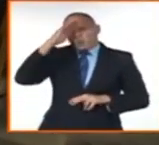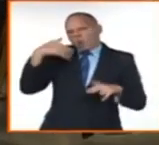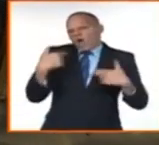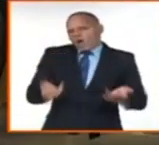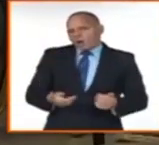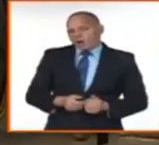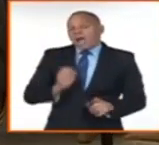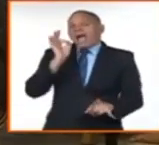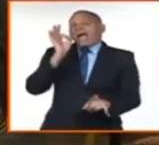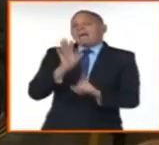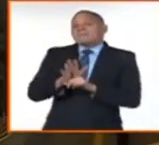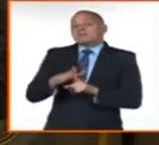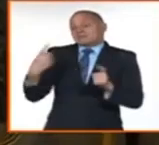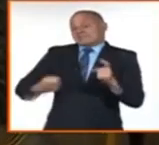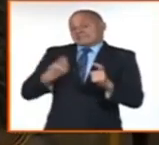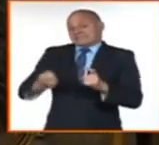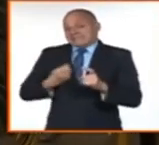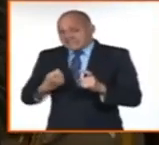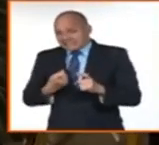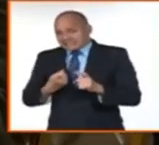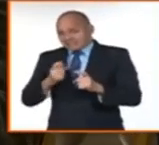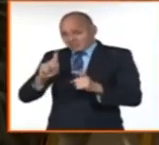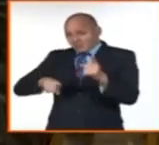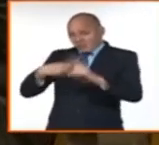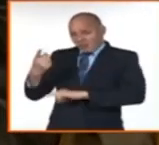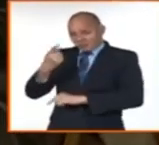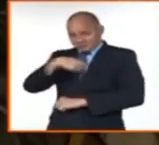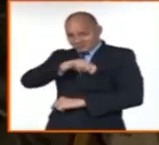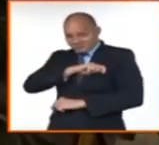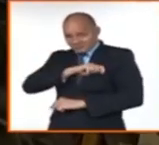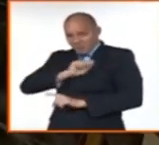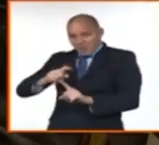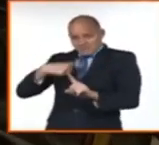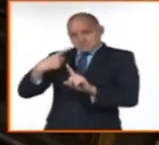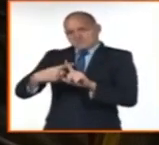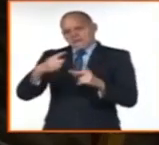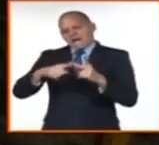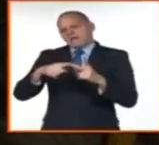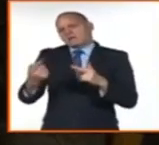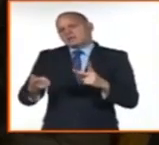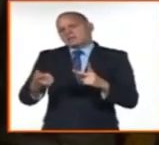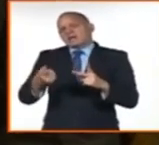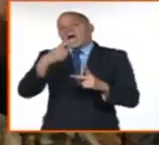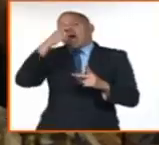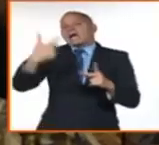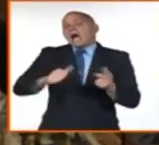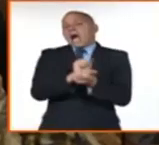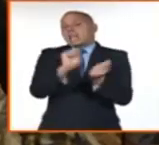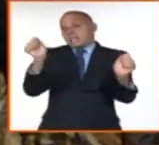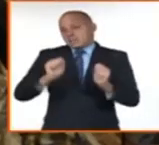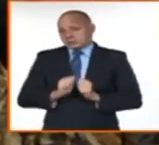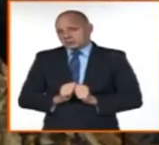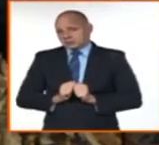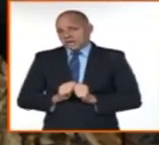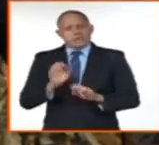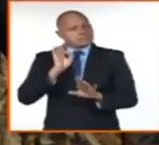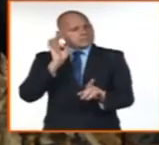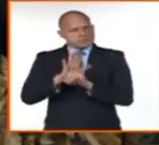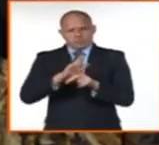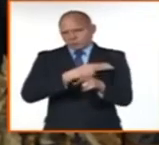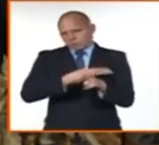con la voluntad de abolir la esclavitud. Y eso hay que conocerlo en nuestra historia. Entonces hay gente que entonces empiezan a hacerle